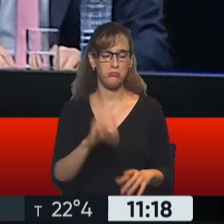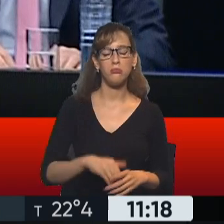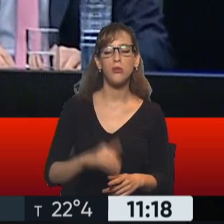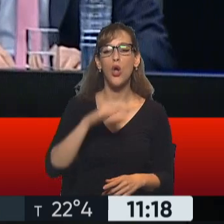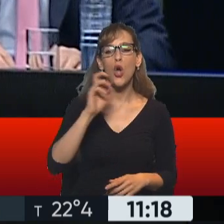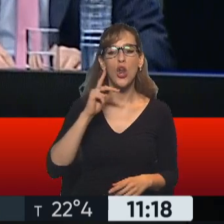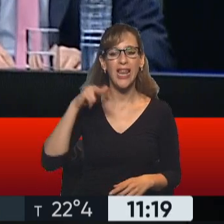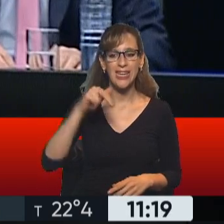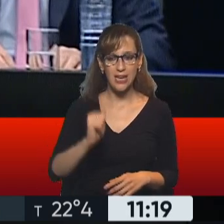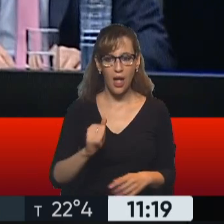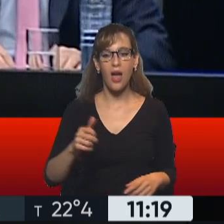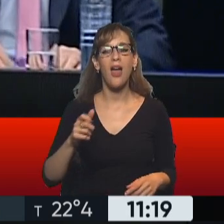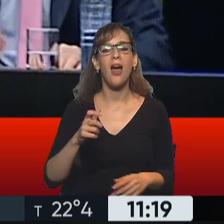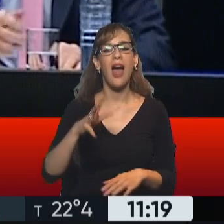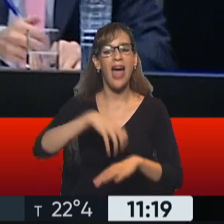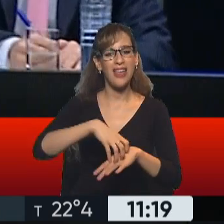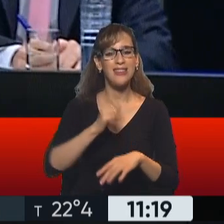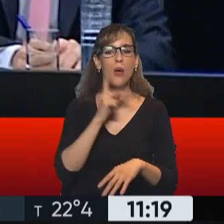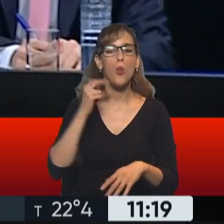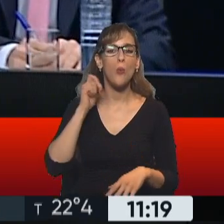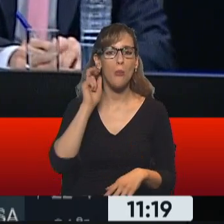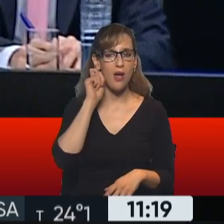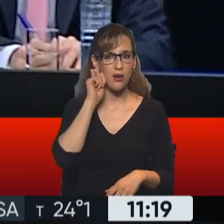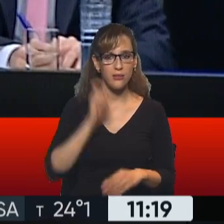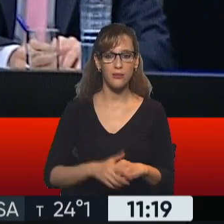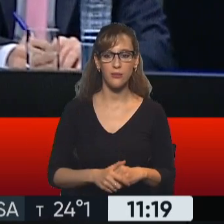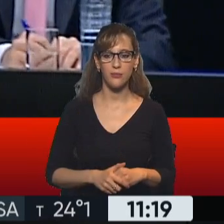Jorgelina do Rosario, de la agencia Bloomberg.